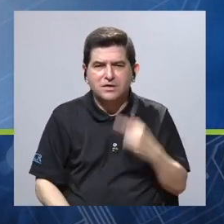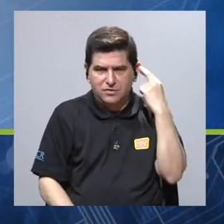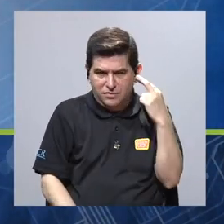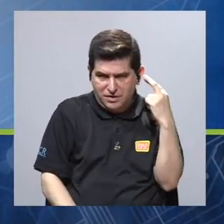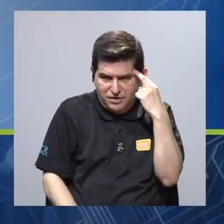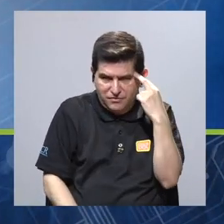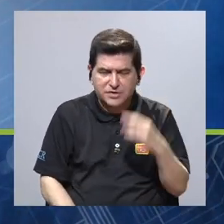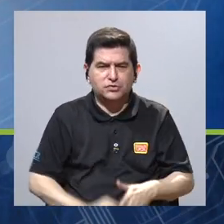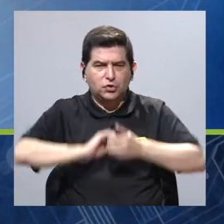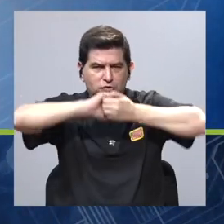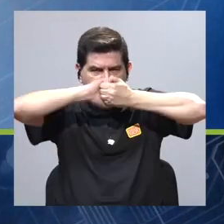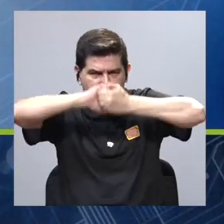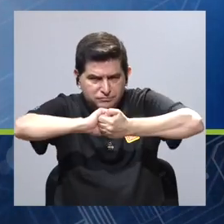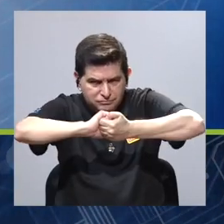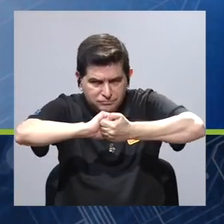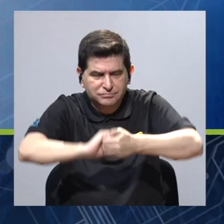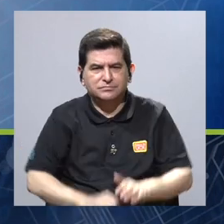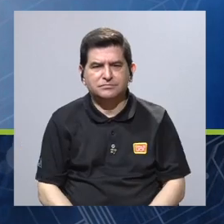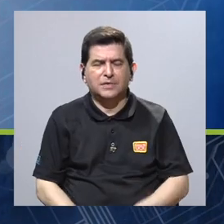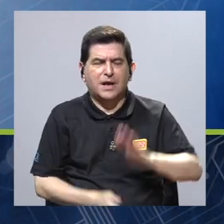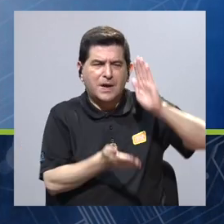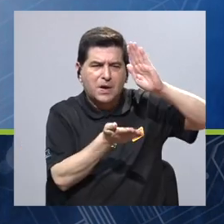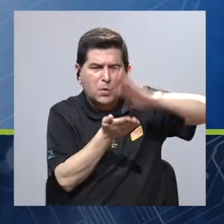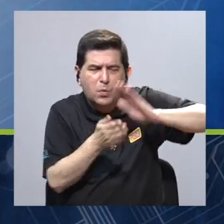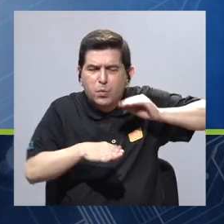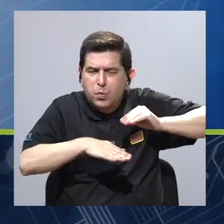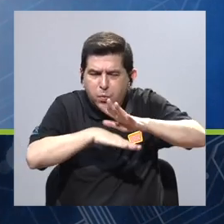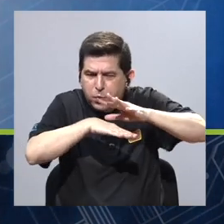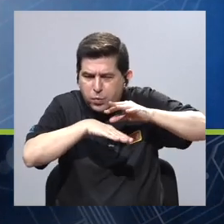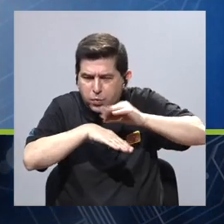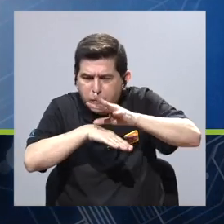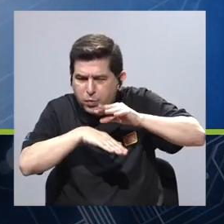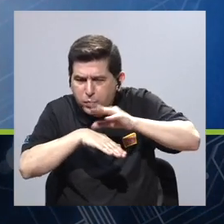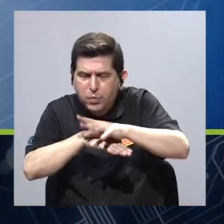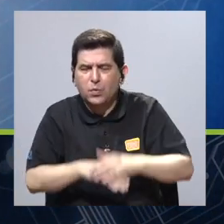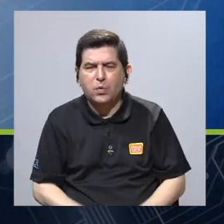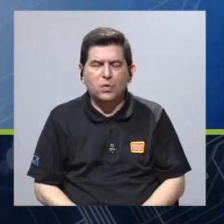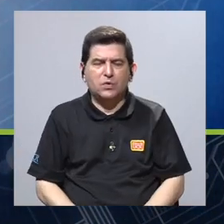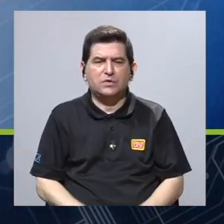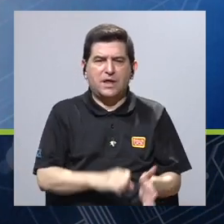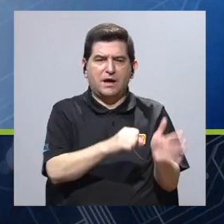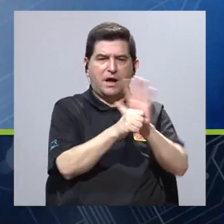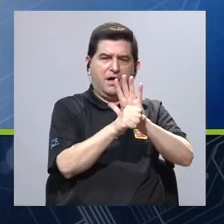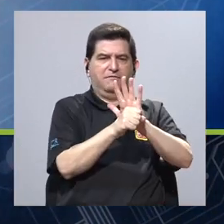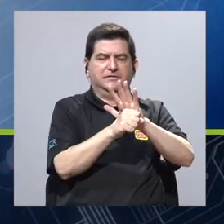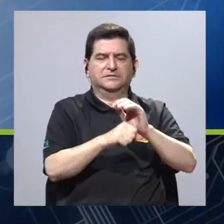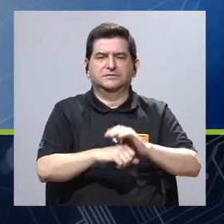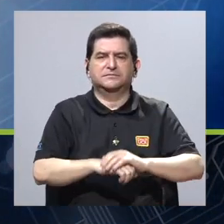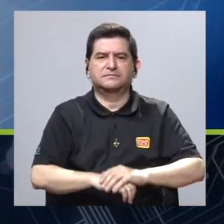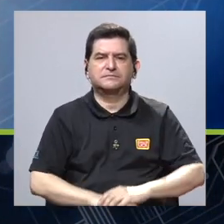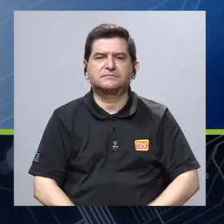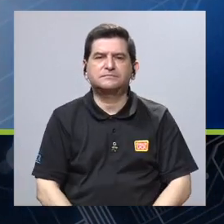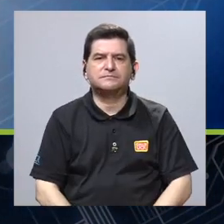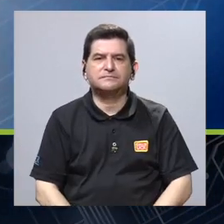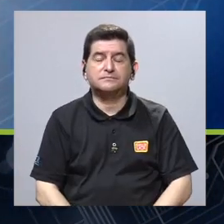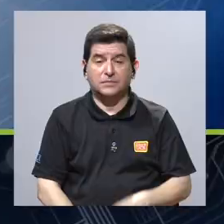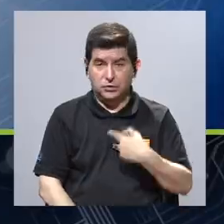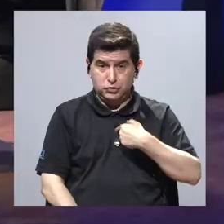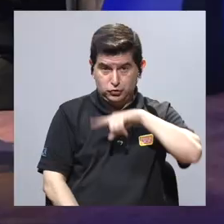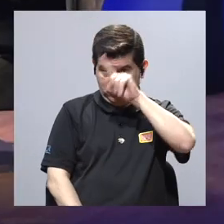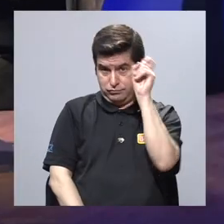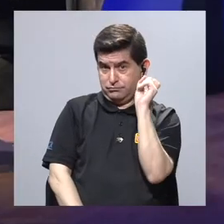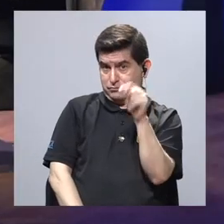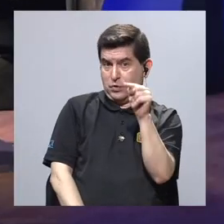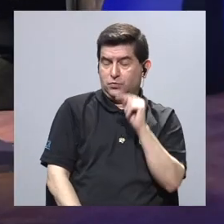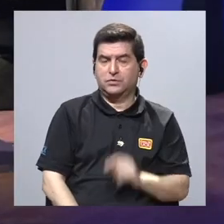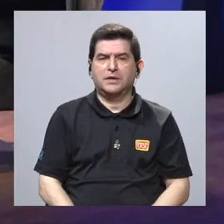racionalidad y solidaridad mitigarán las consecuencias del COVID-19. Yo le hago la